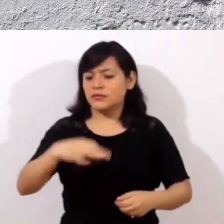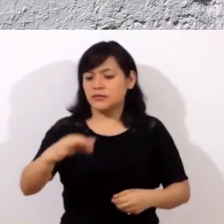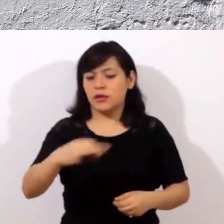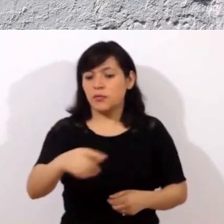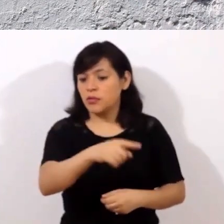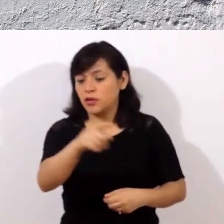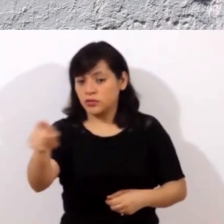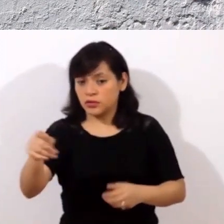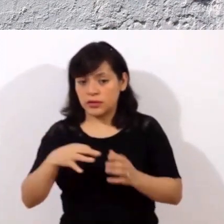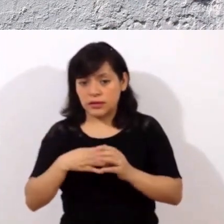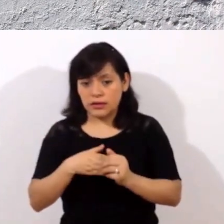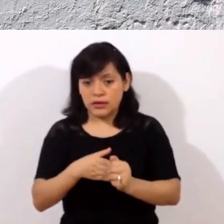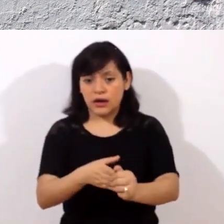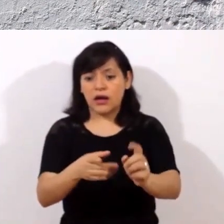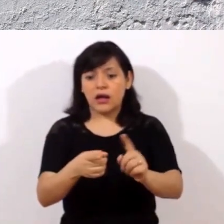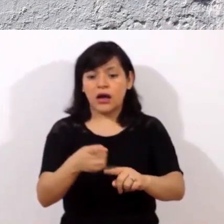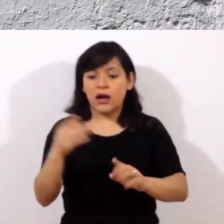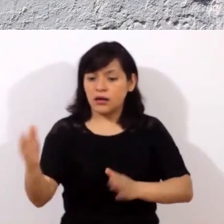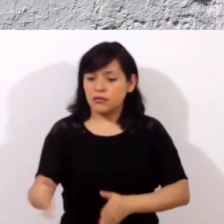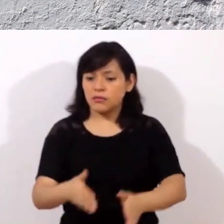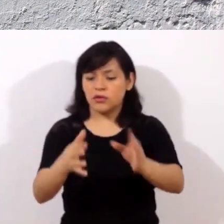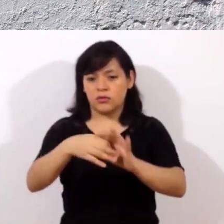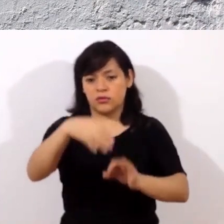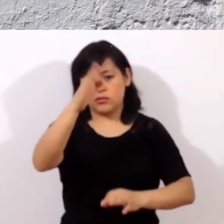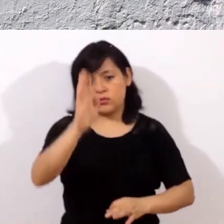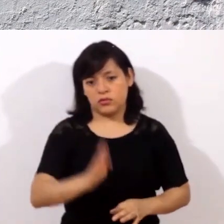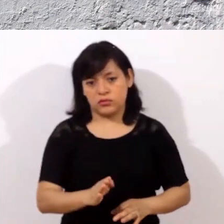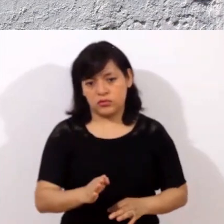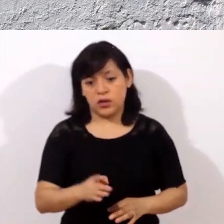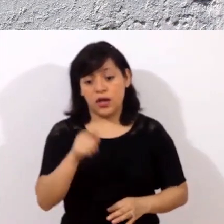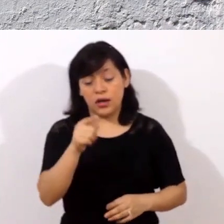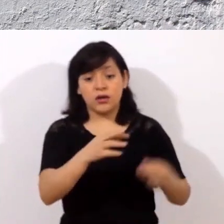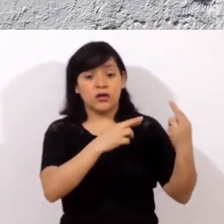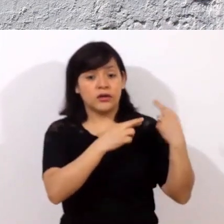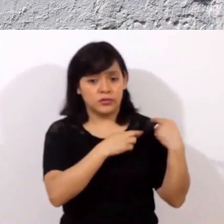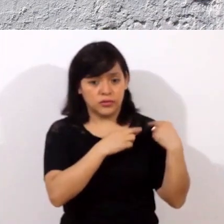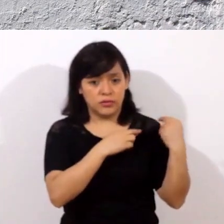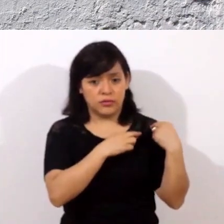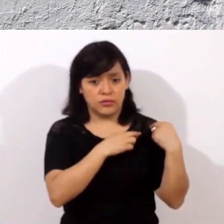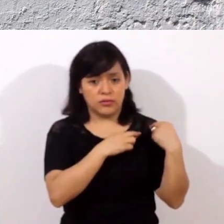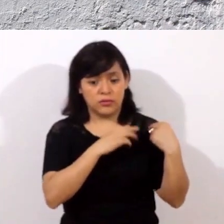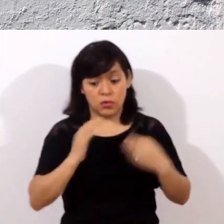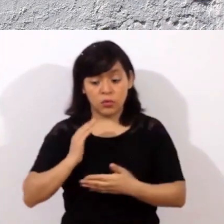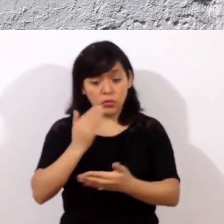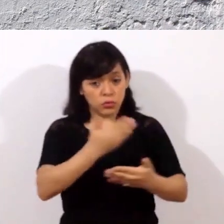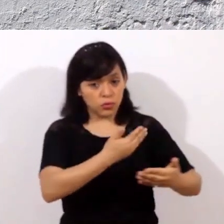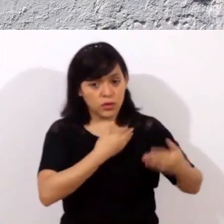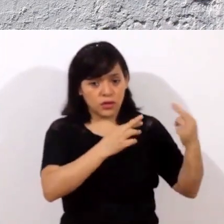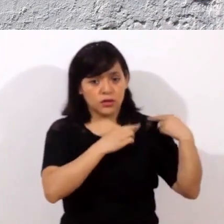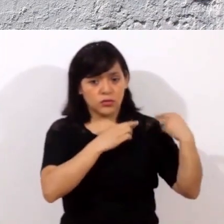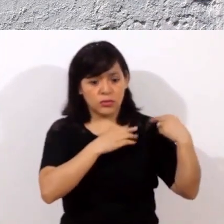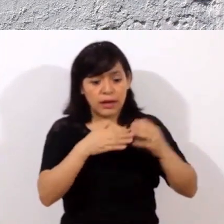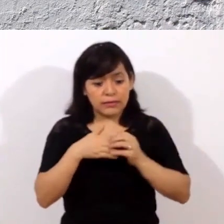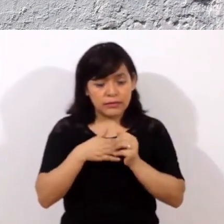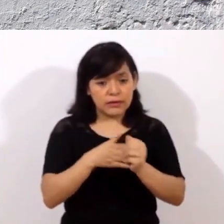Señor. Ese es nuestro papel, guiar a los demás hacia los pies de Dios, no hacia nuestros pies, no